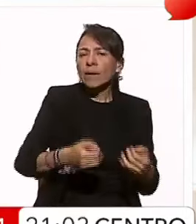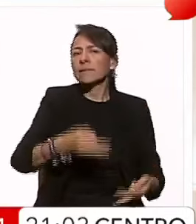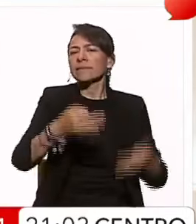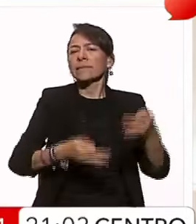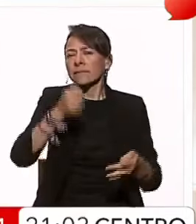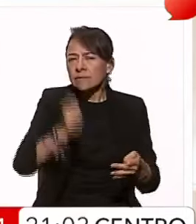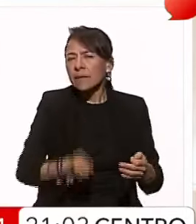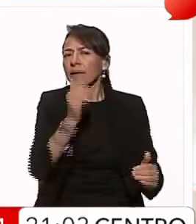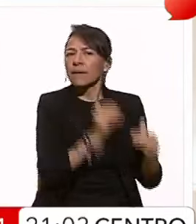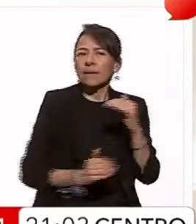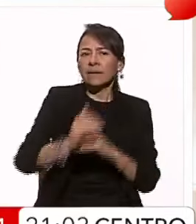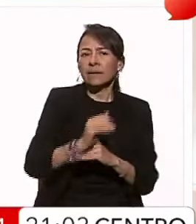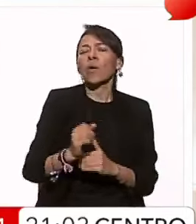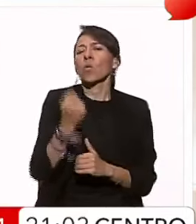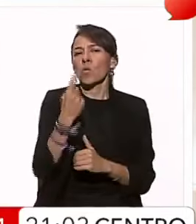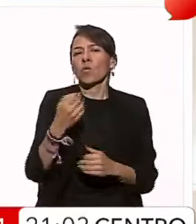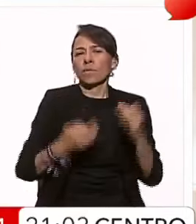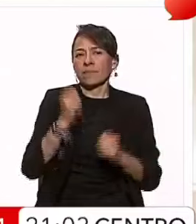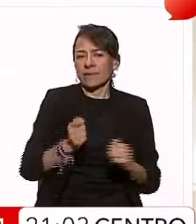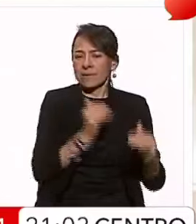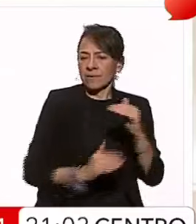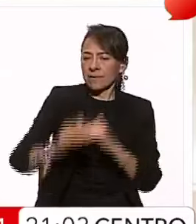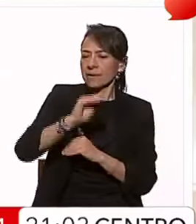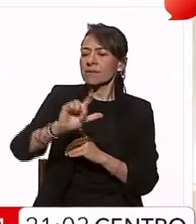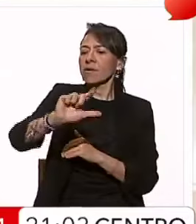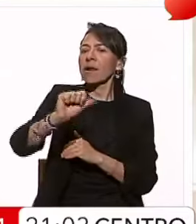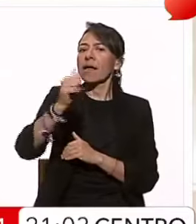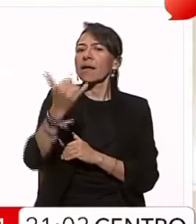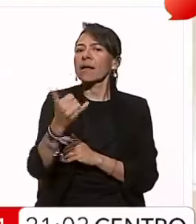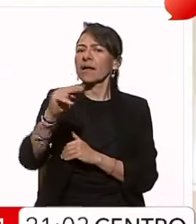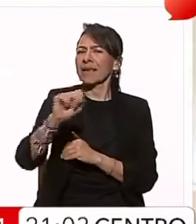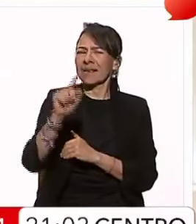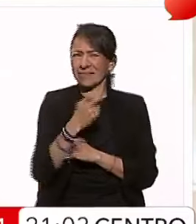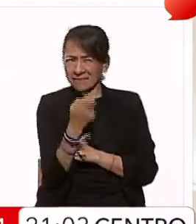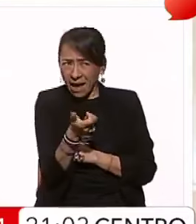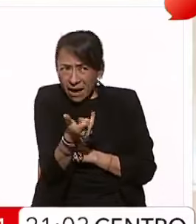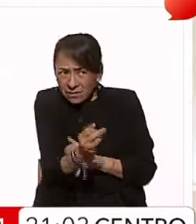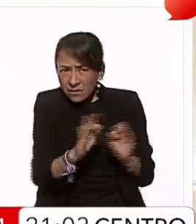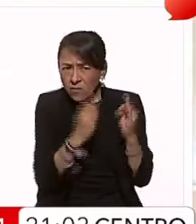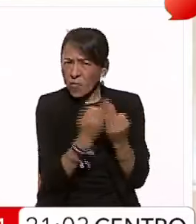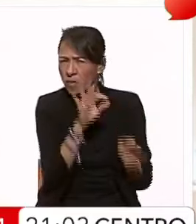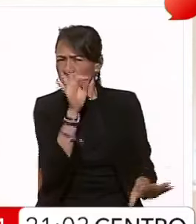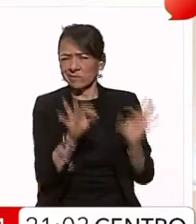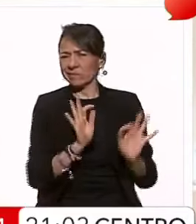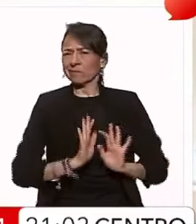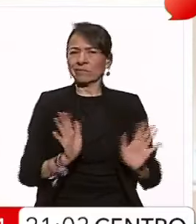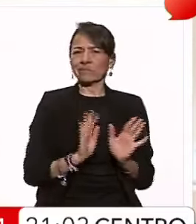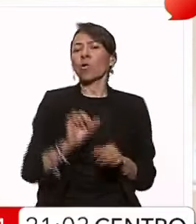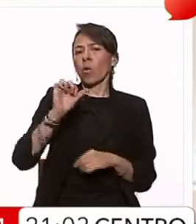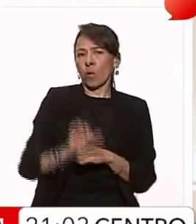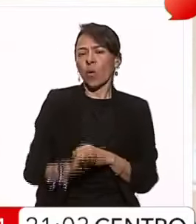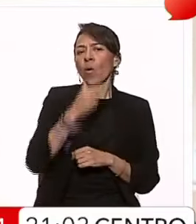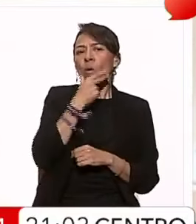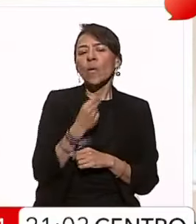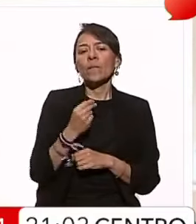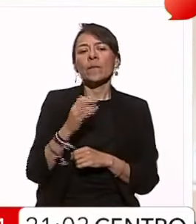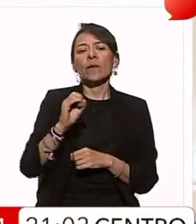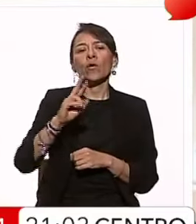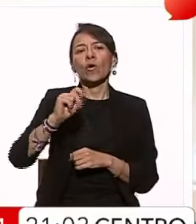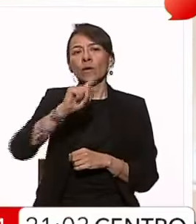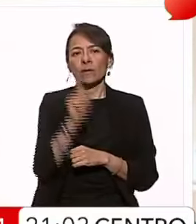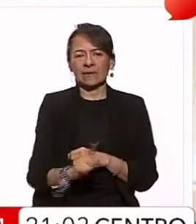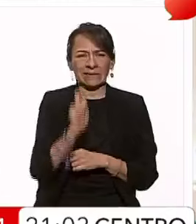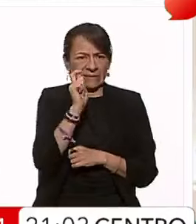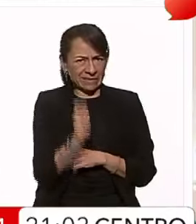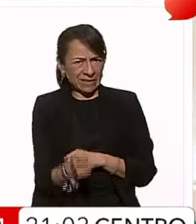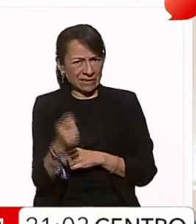quienes como el ministro laines cuestionaron este método de selección o el ministro Alfredo Ortiz Mena quien habló de un sistema meritocrático o la